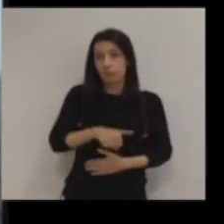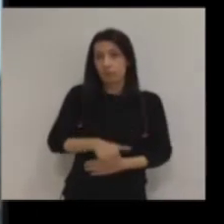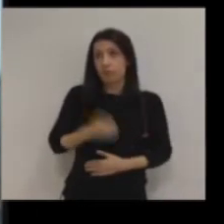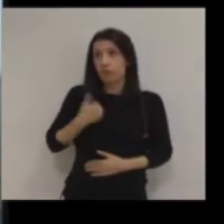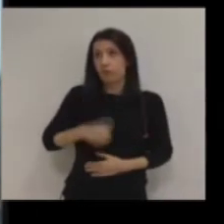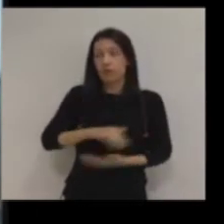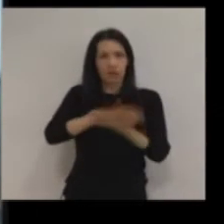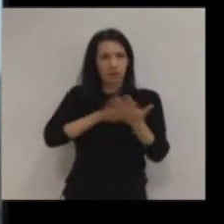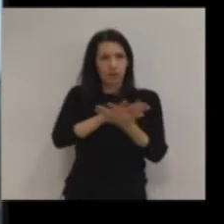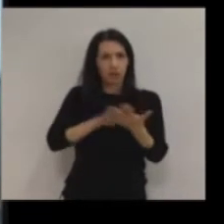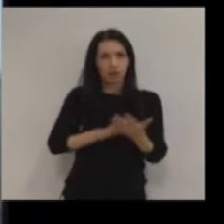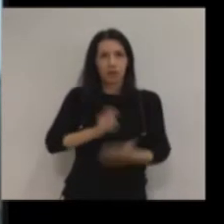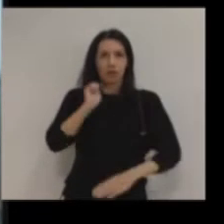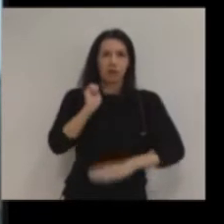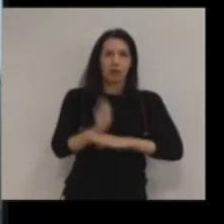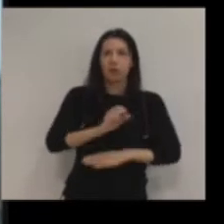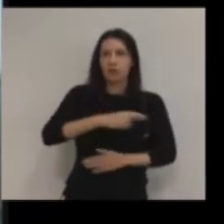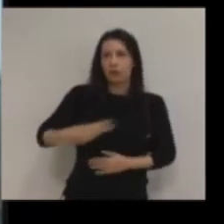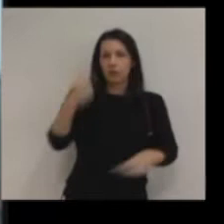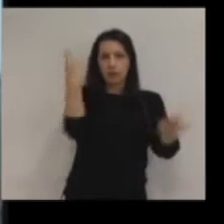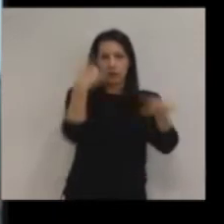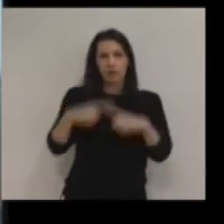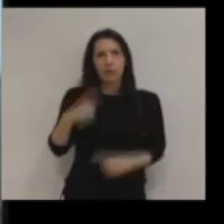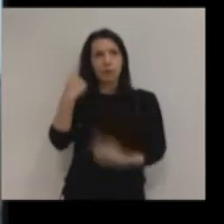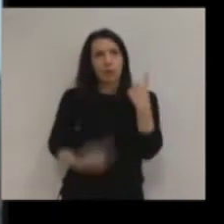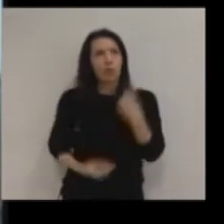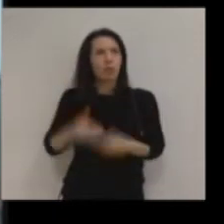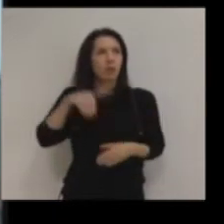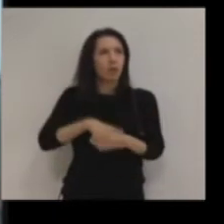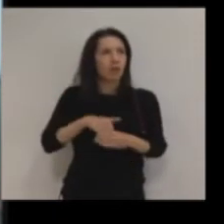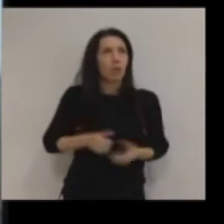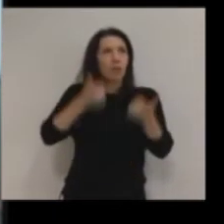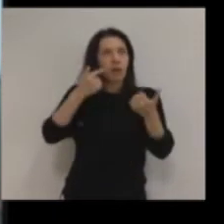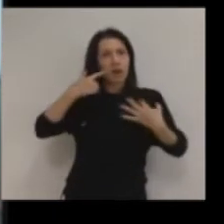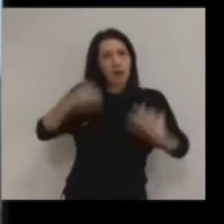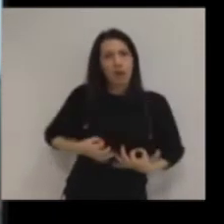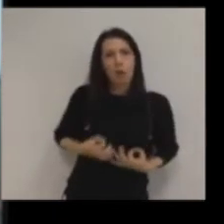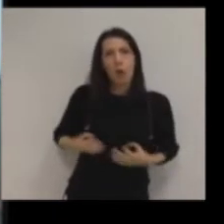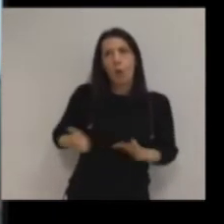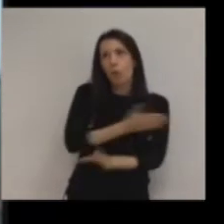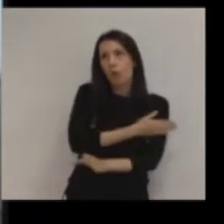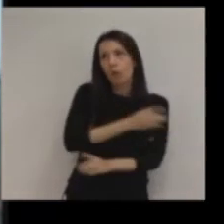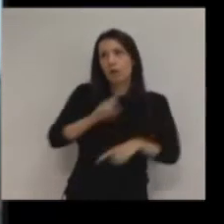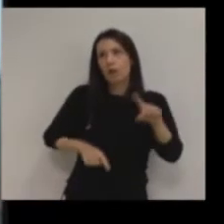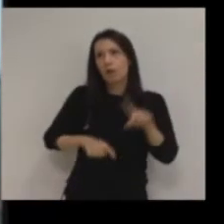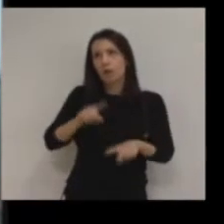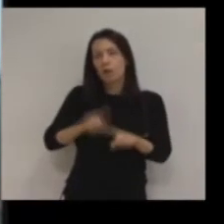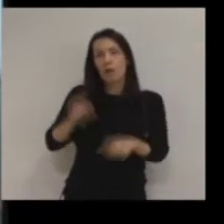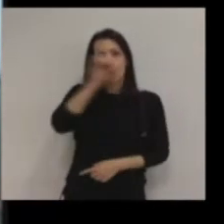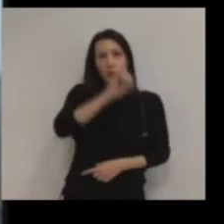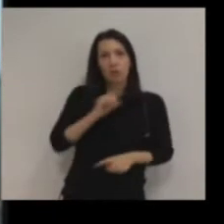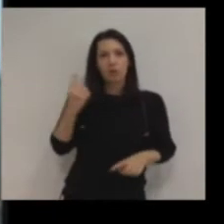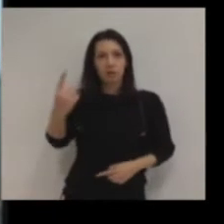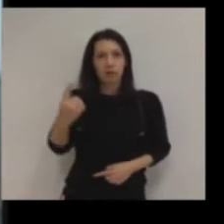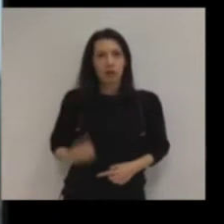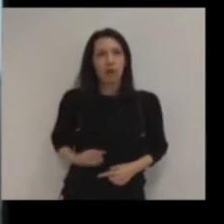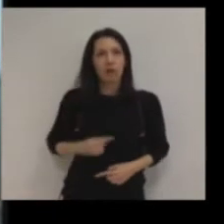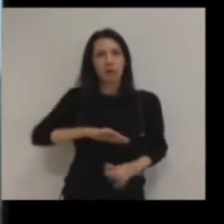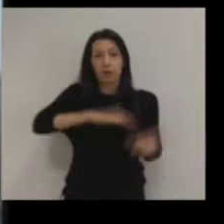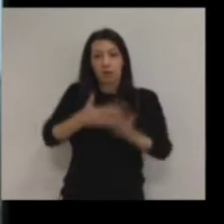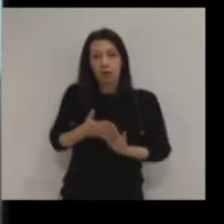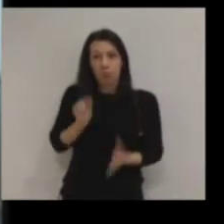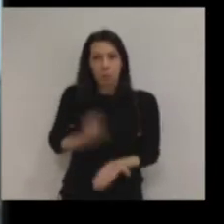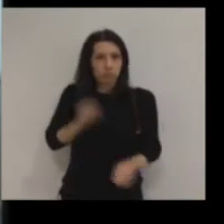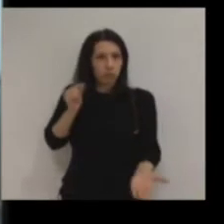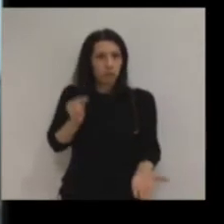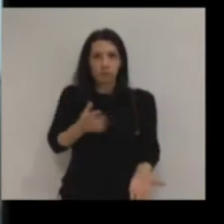sentencias distintas. En una se dice que el contenido es pragmático o programático, que no es aplicable de forma inmediata, pero